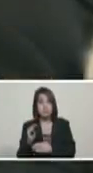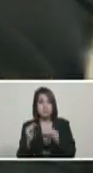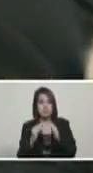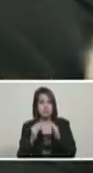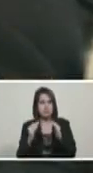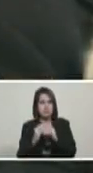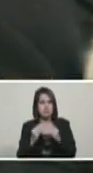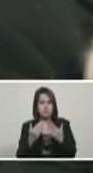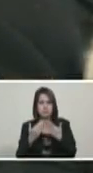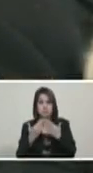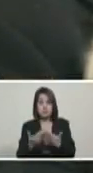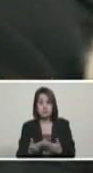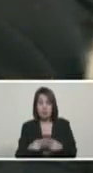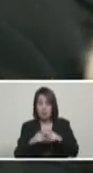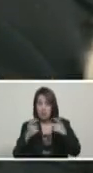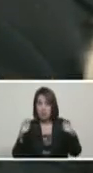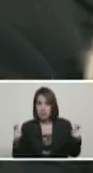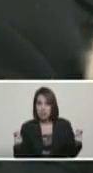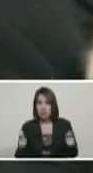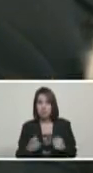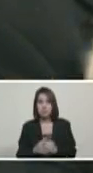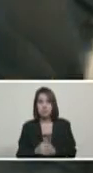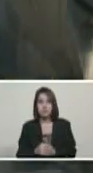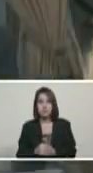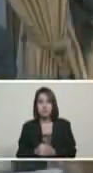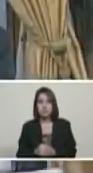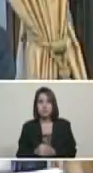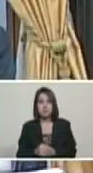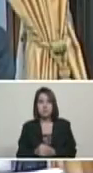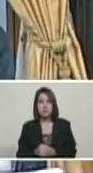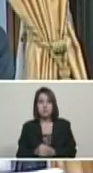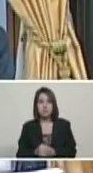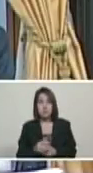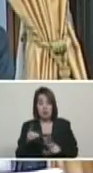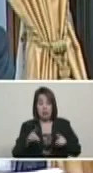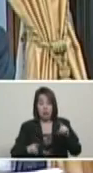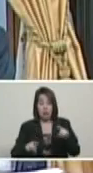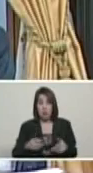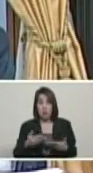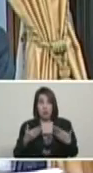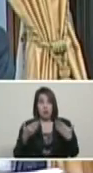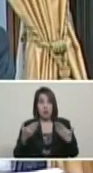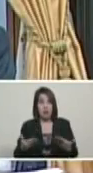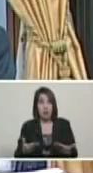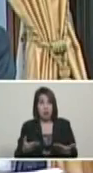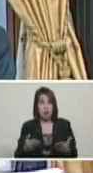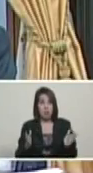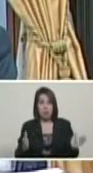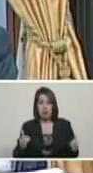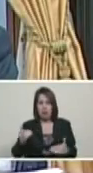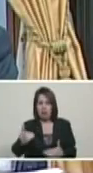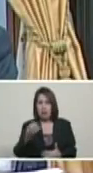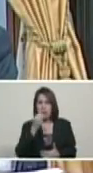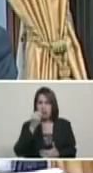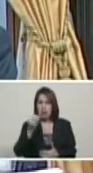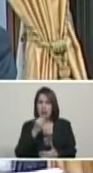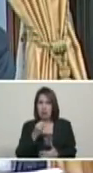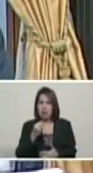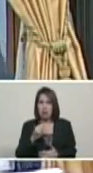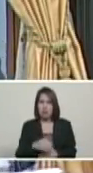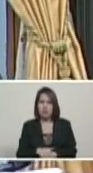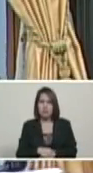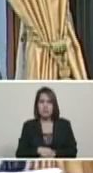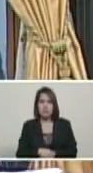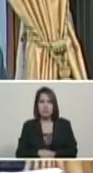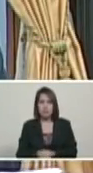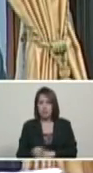el CLAP ampliado, tenemos algunos regalitos ahorita para el CLAP en diciembre. El CLAP es factor fundamental